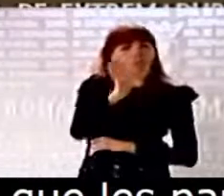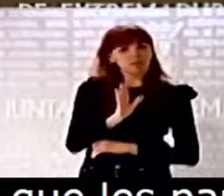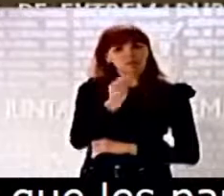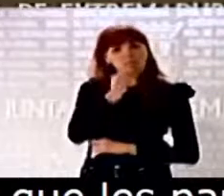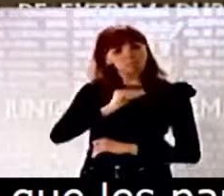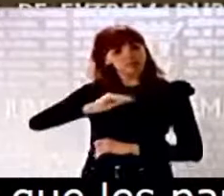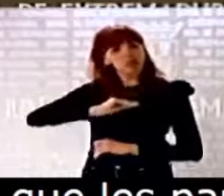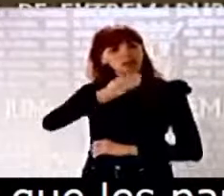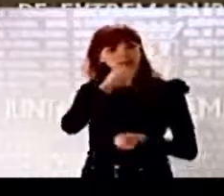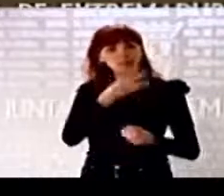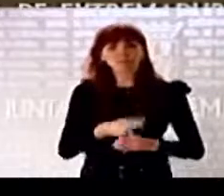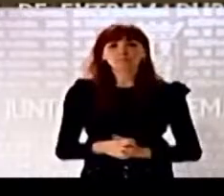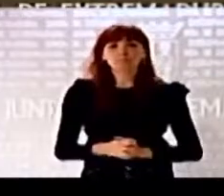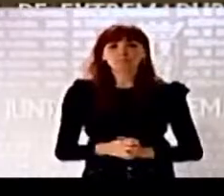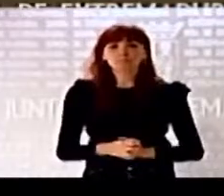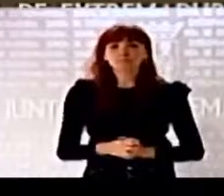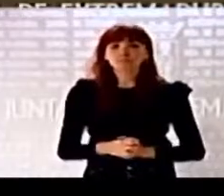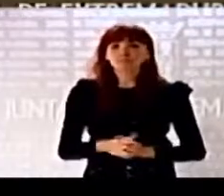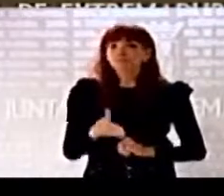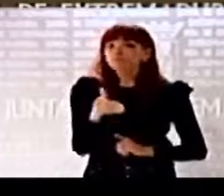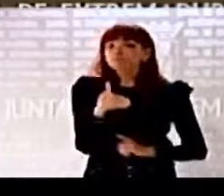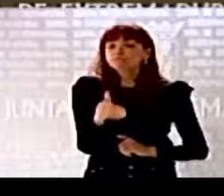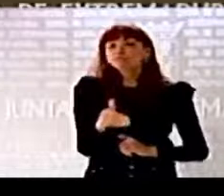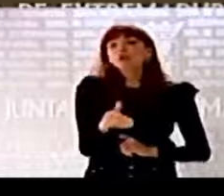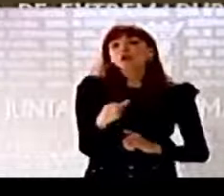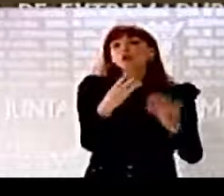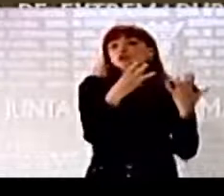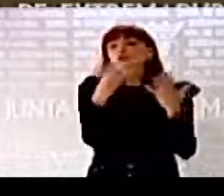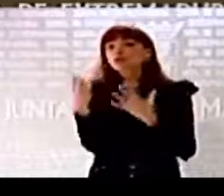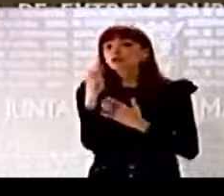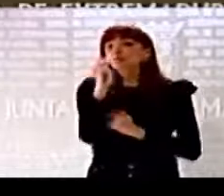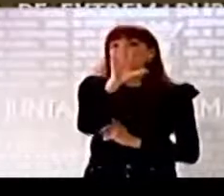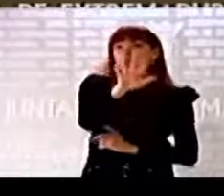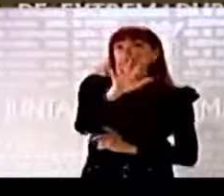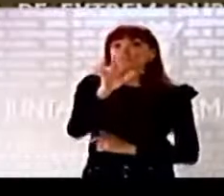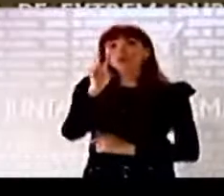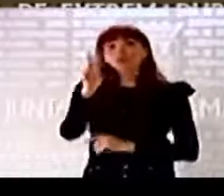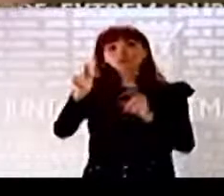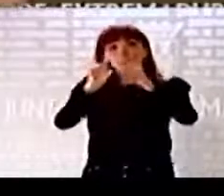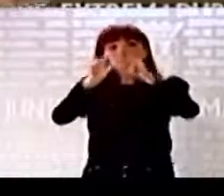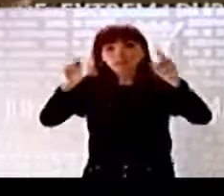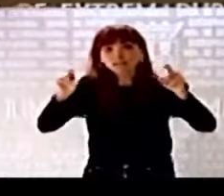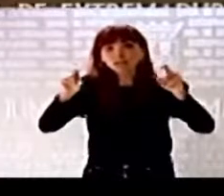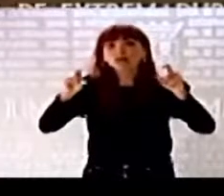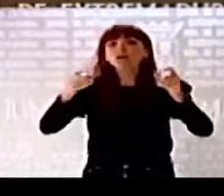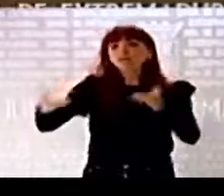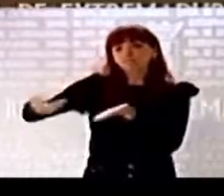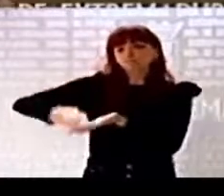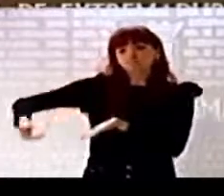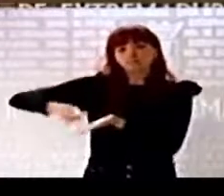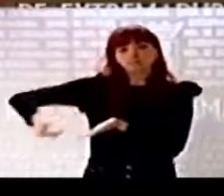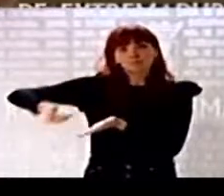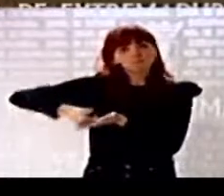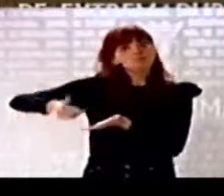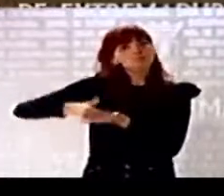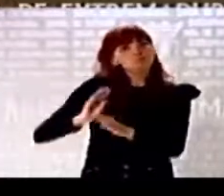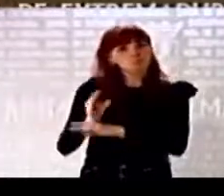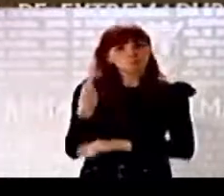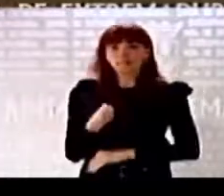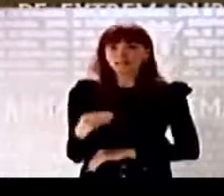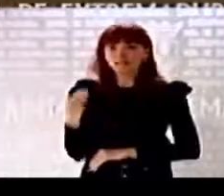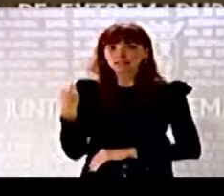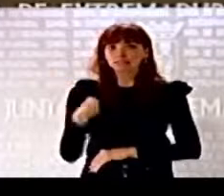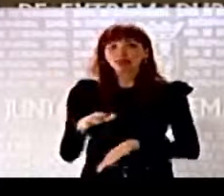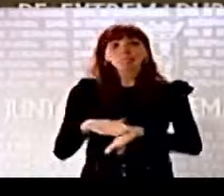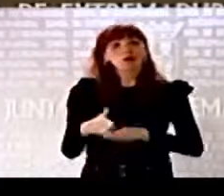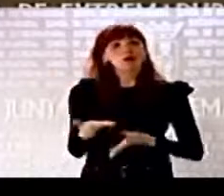importante. En la última convocatoria, 852 pymes se acogieron a este acompañamiento para el proceso de